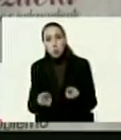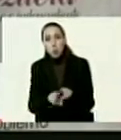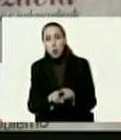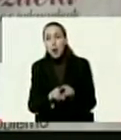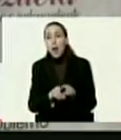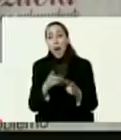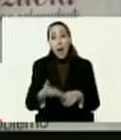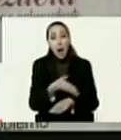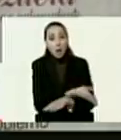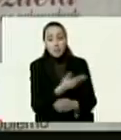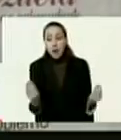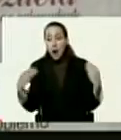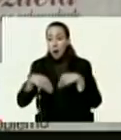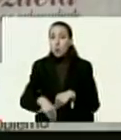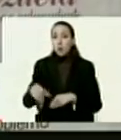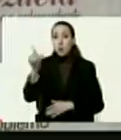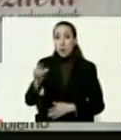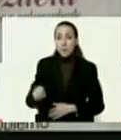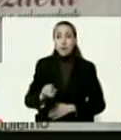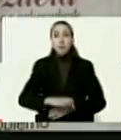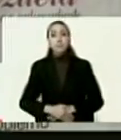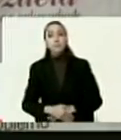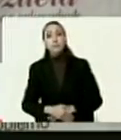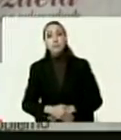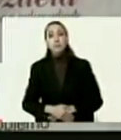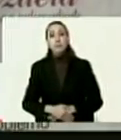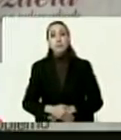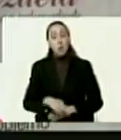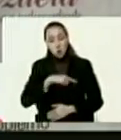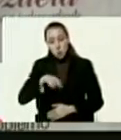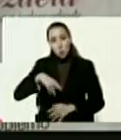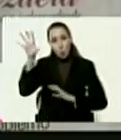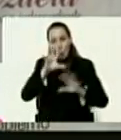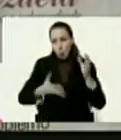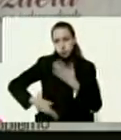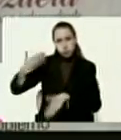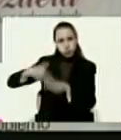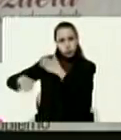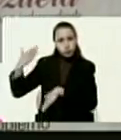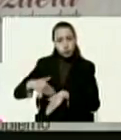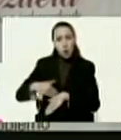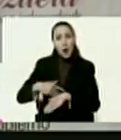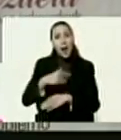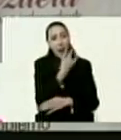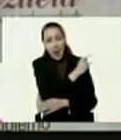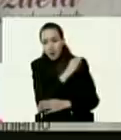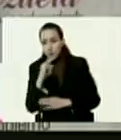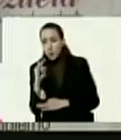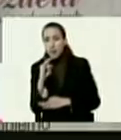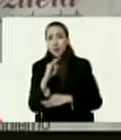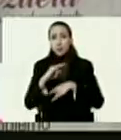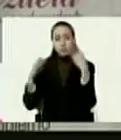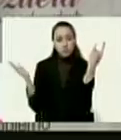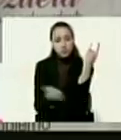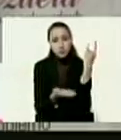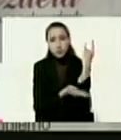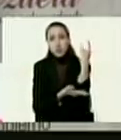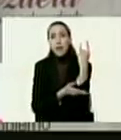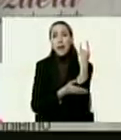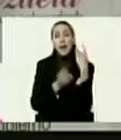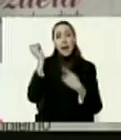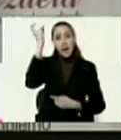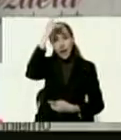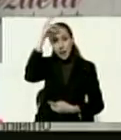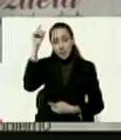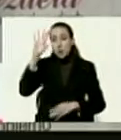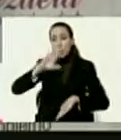acuerdo de París. Pero nuestros pueblos ancestrales que sufren la deforestación de los bosques, de la selva amazónica,